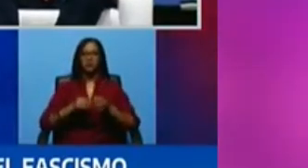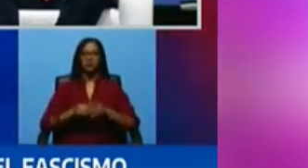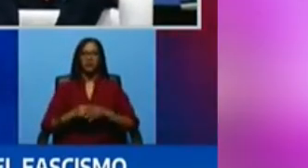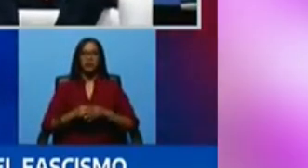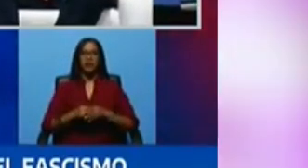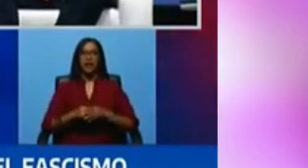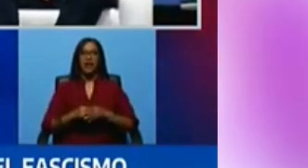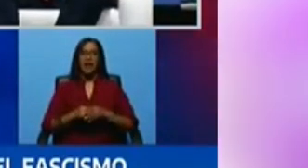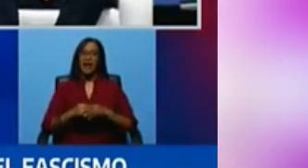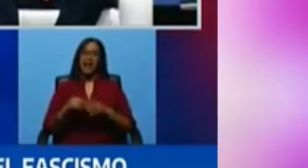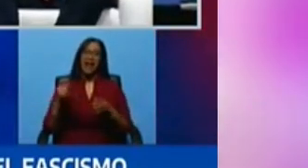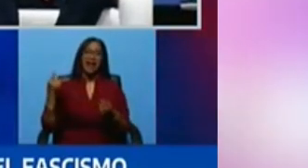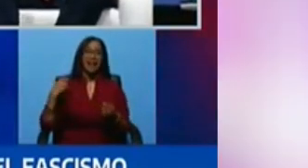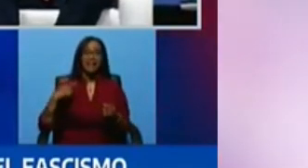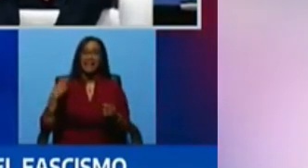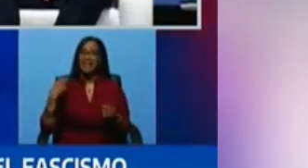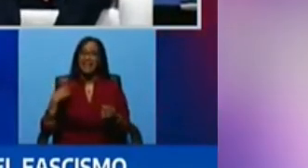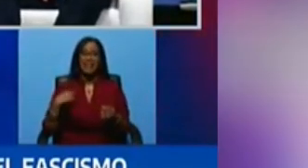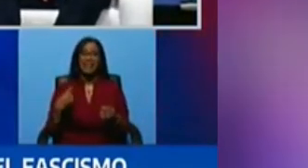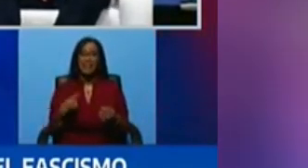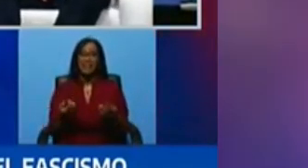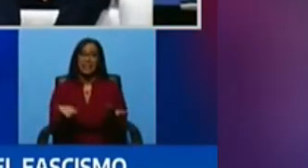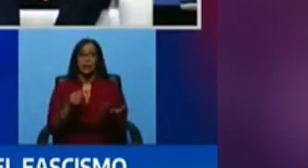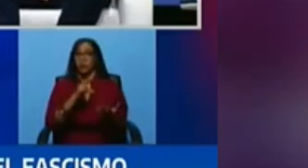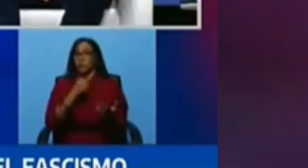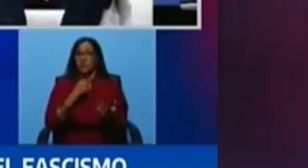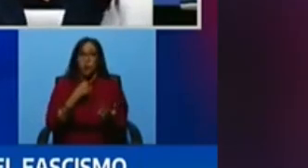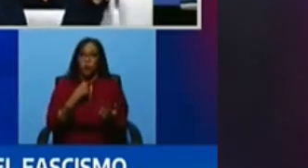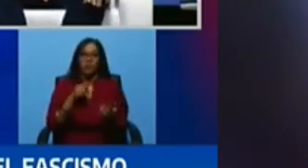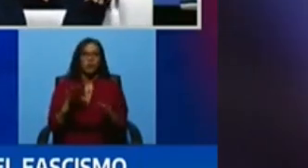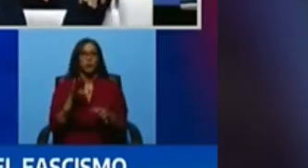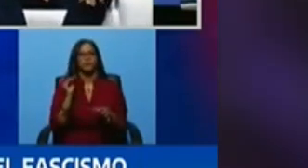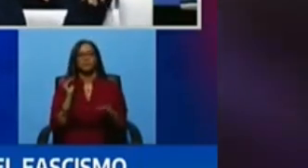Al que le cae, le chupa.